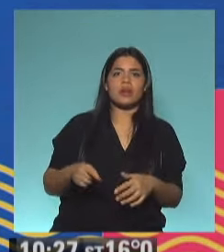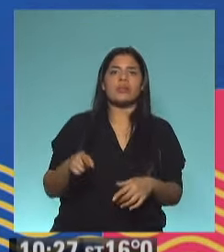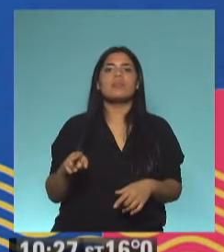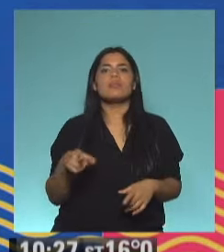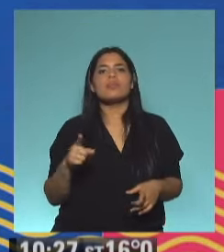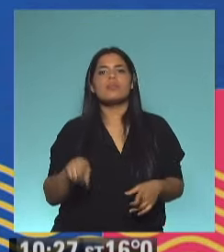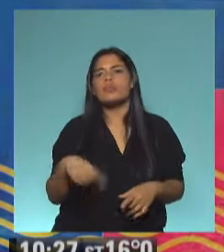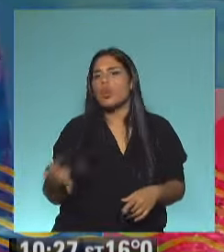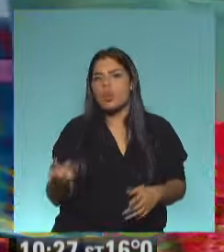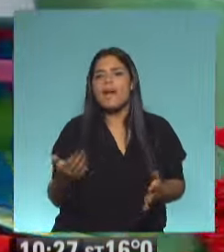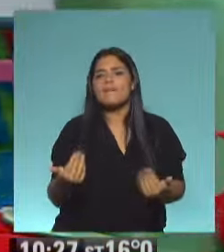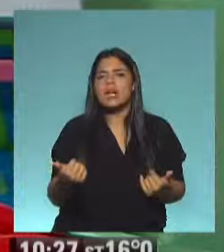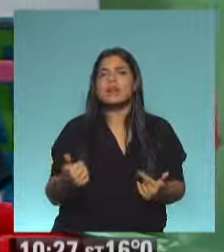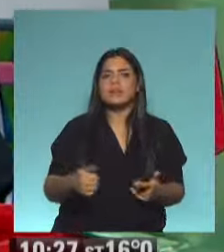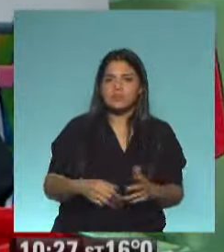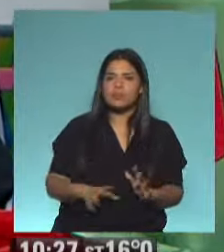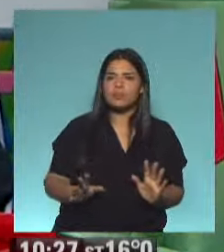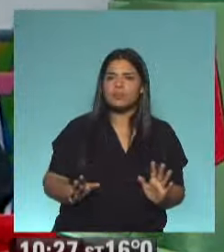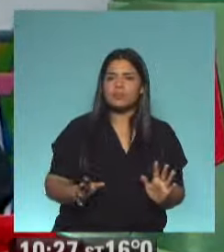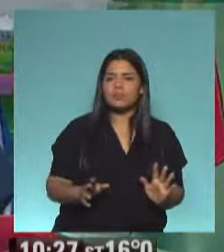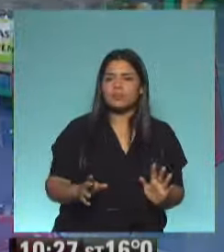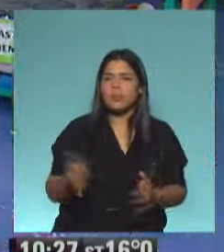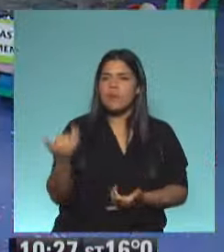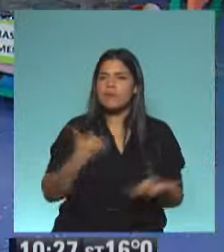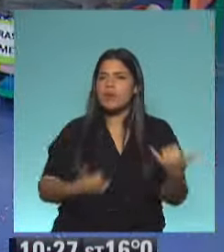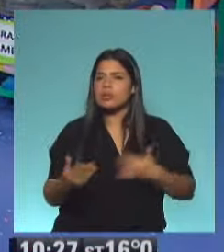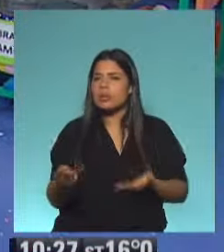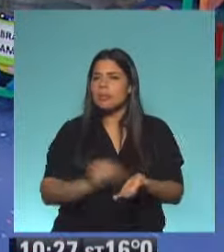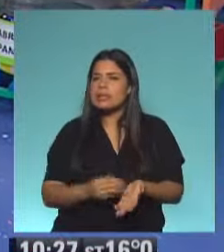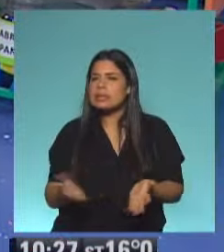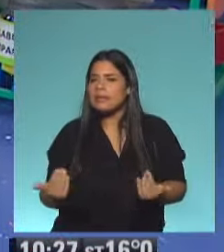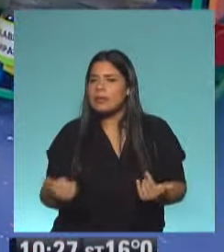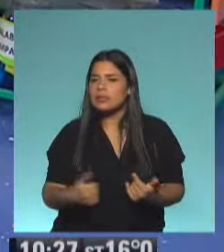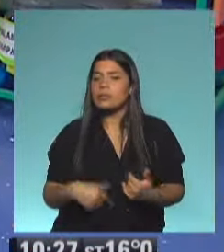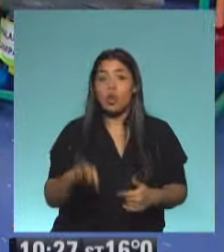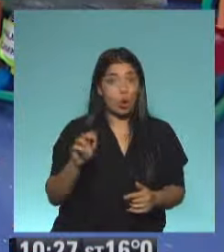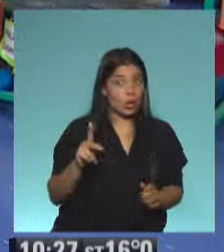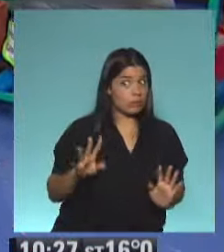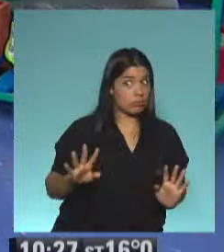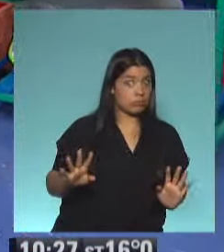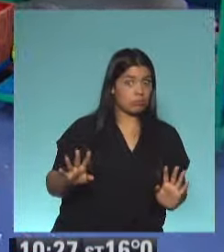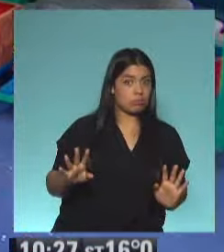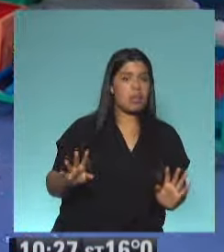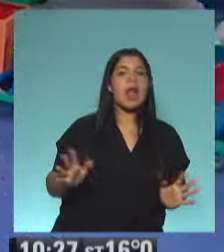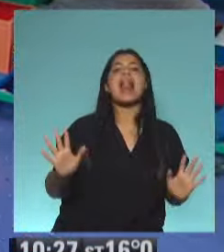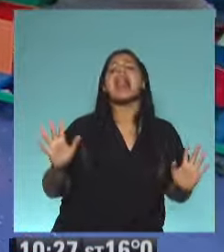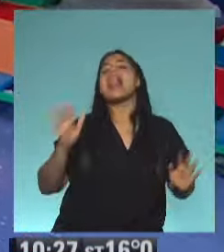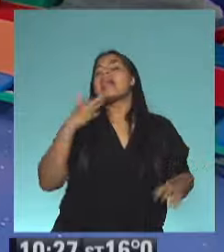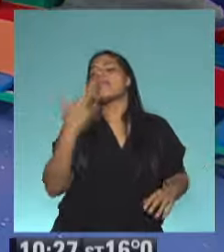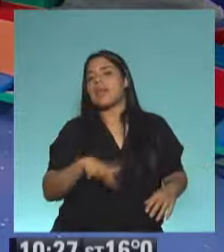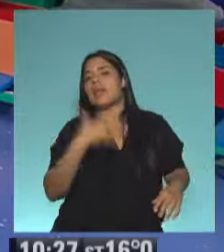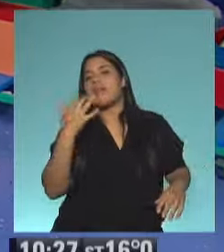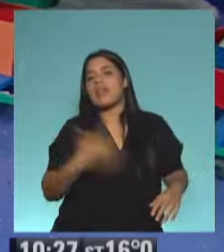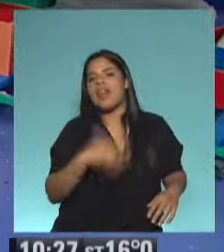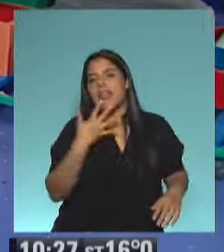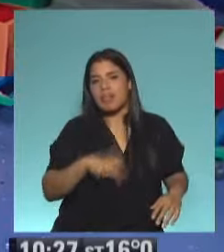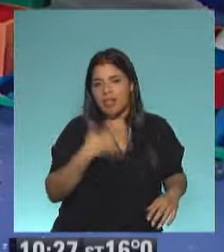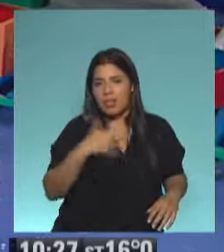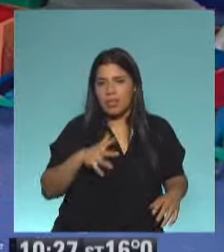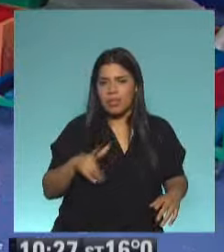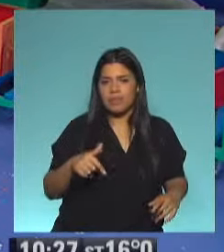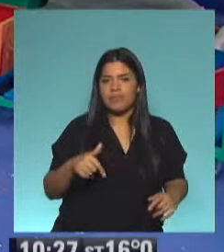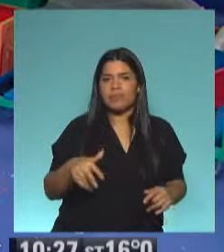hacen? Ahí está. Ajá. Ok. Ah, ya entendí, ya entendí.